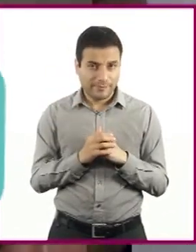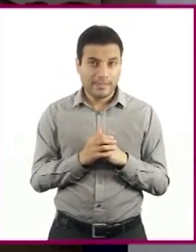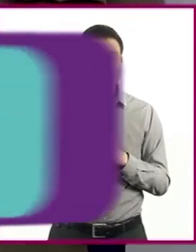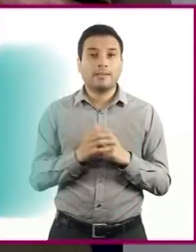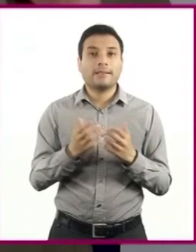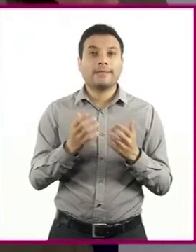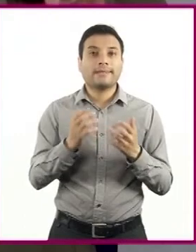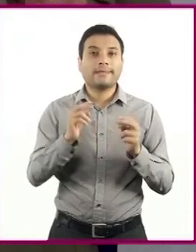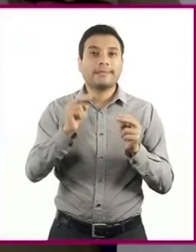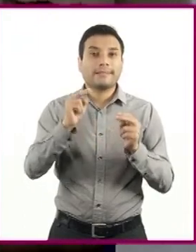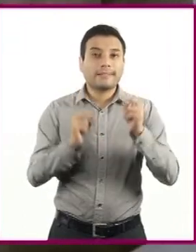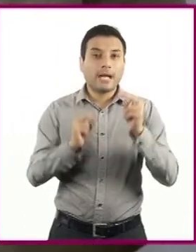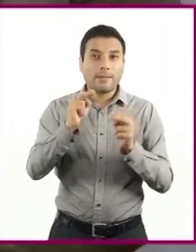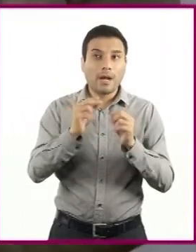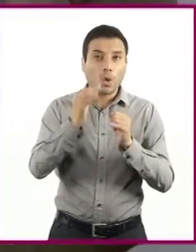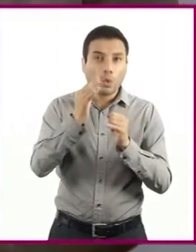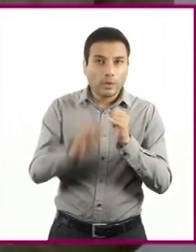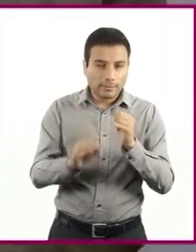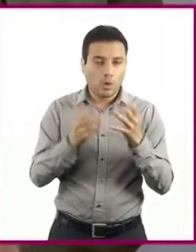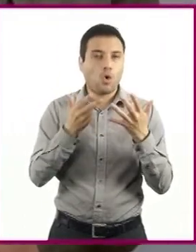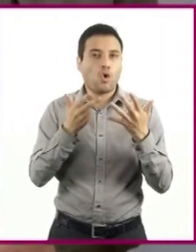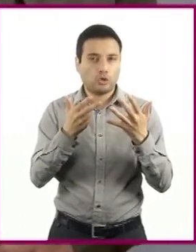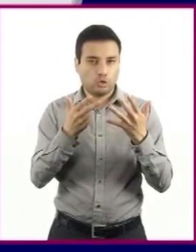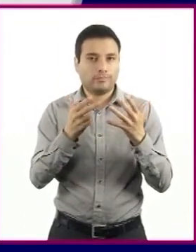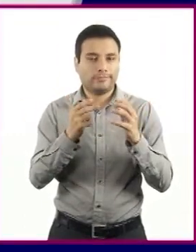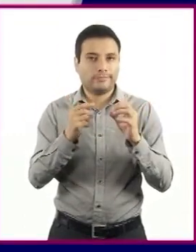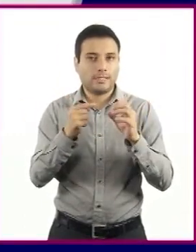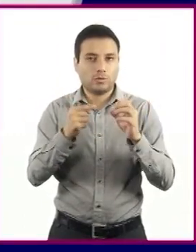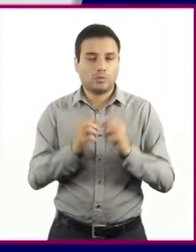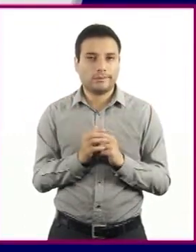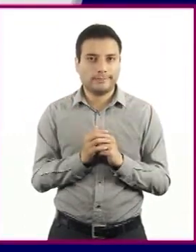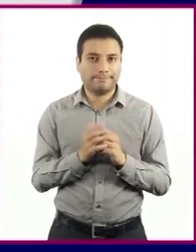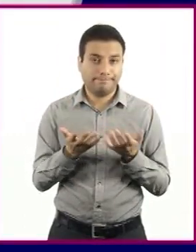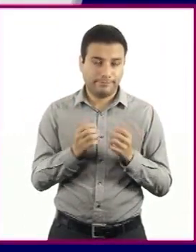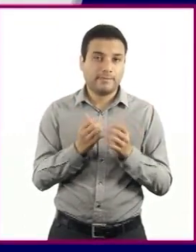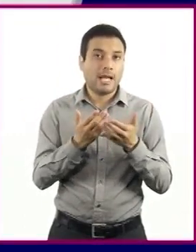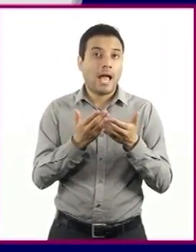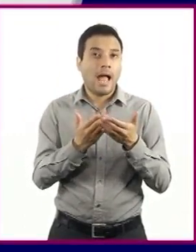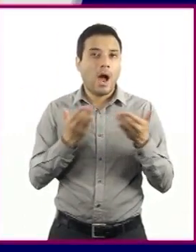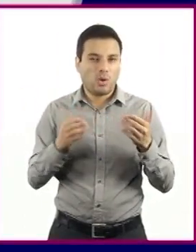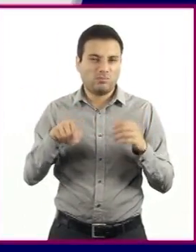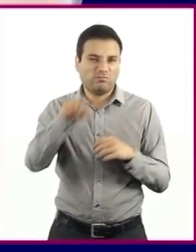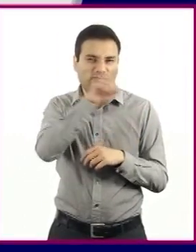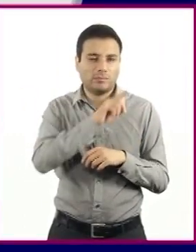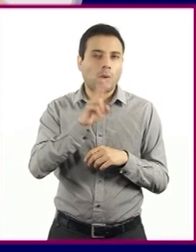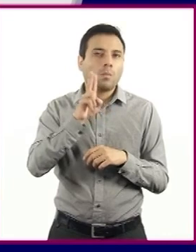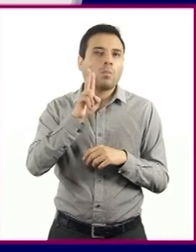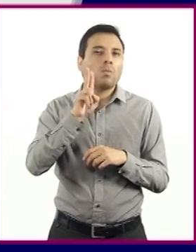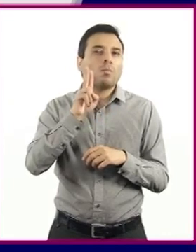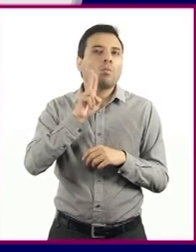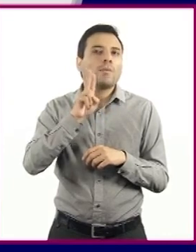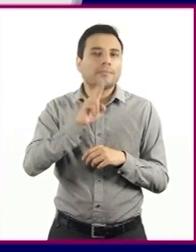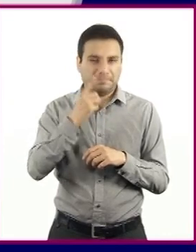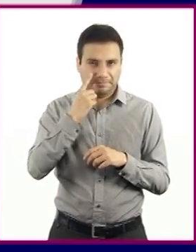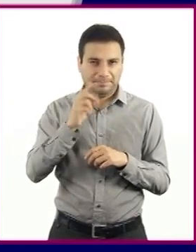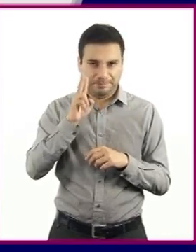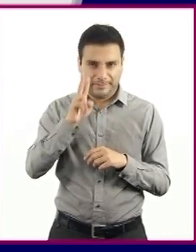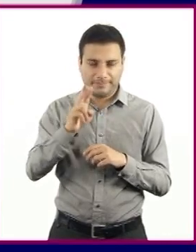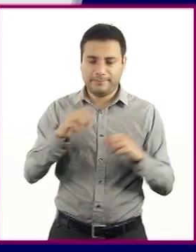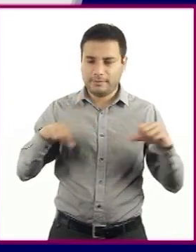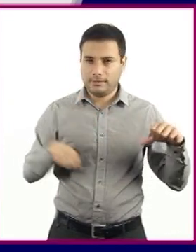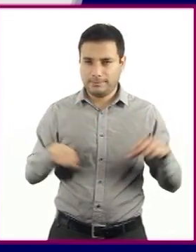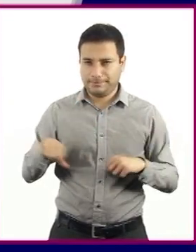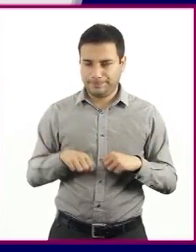forman están completas con sus 8 electrones. Ahora los invitamos a comprobar lo aprendido en el siguiente reto